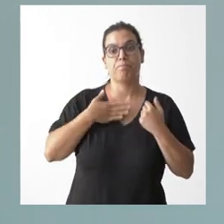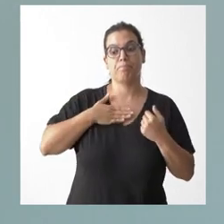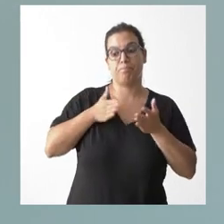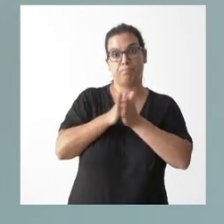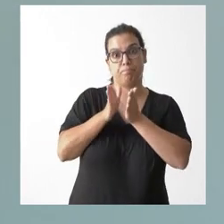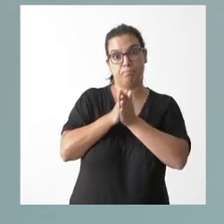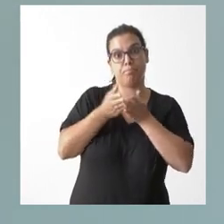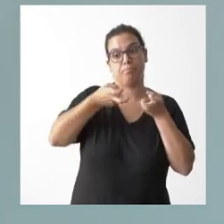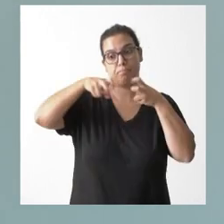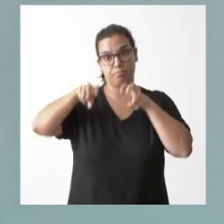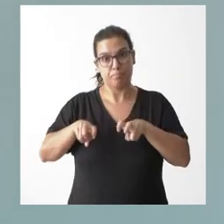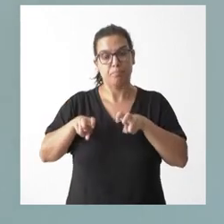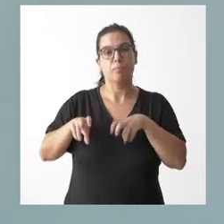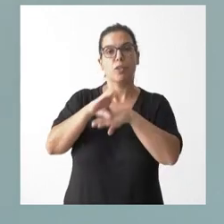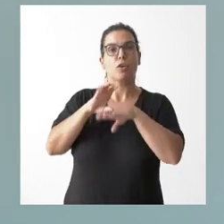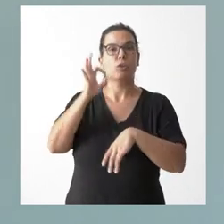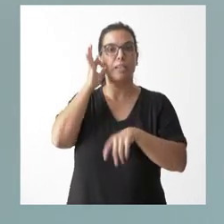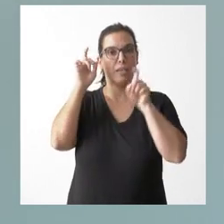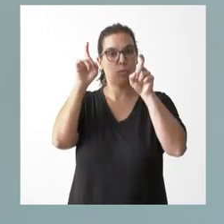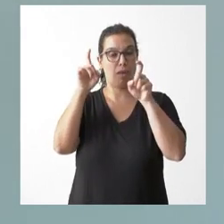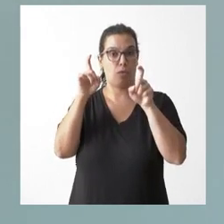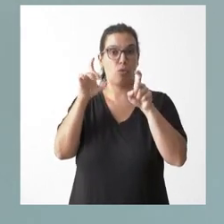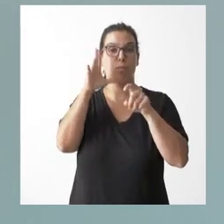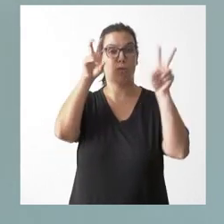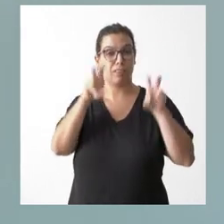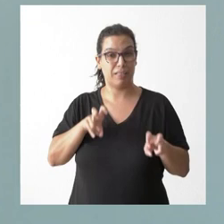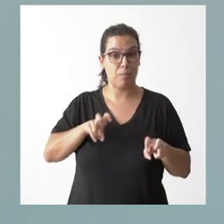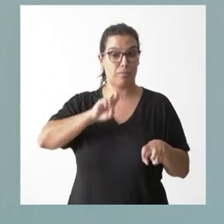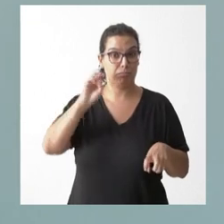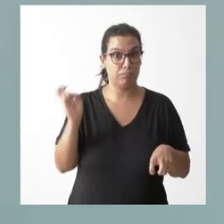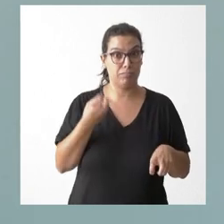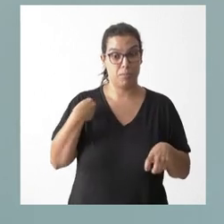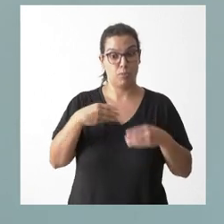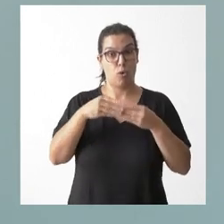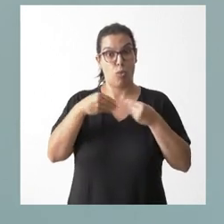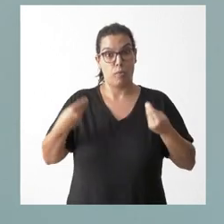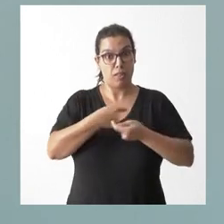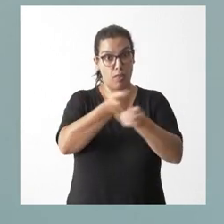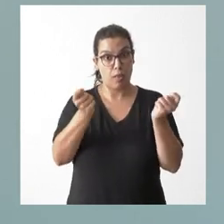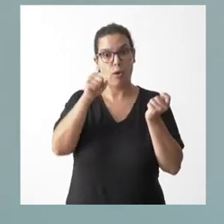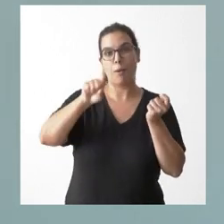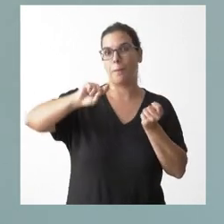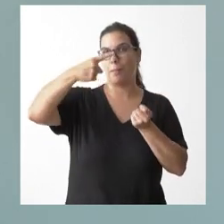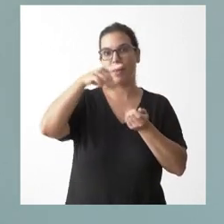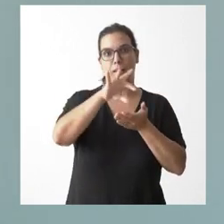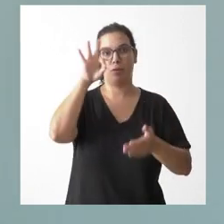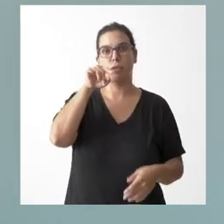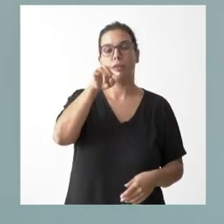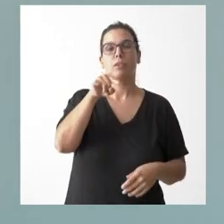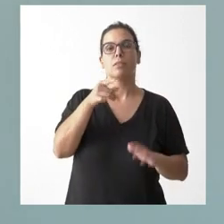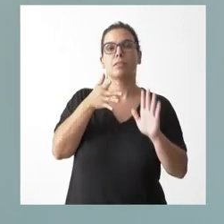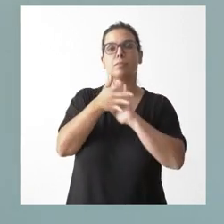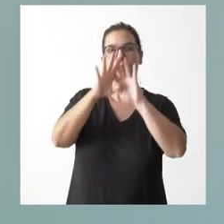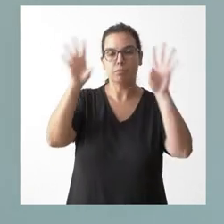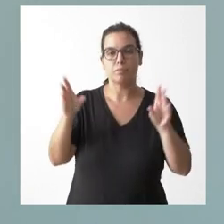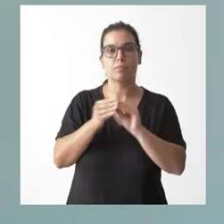de Educación, precisamente por el primero de ellos que tienen en la documentación que les ha sido entregada, que es el conjunto de subvenciones